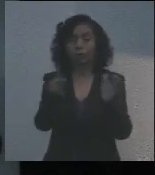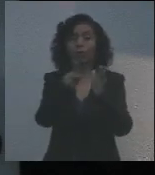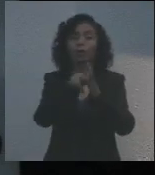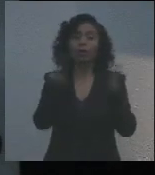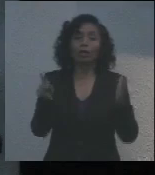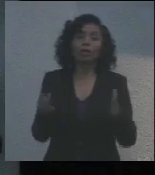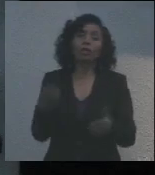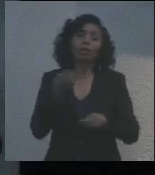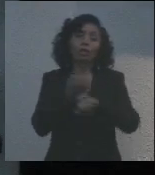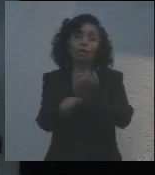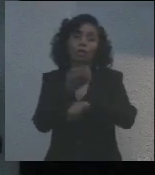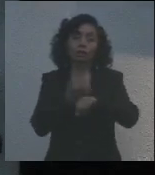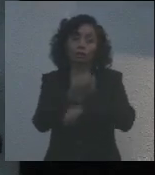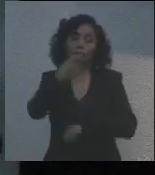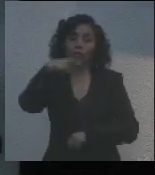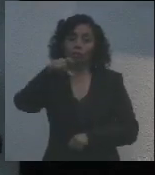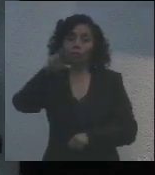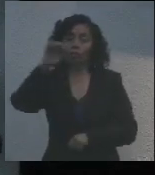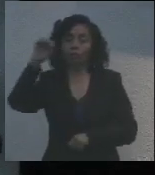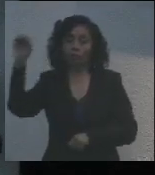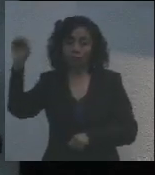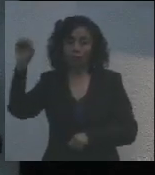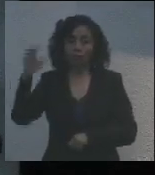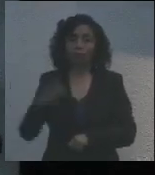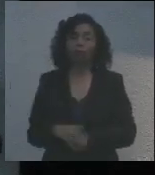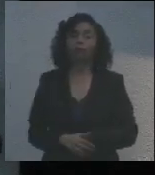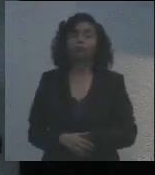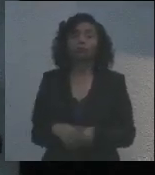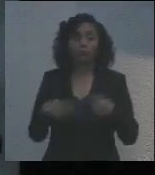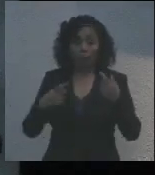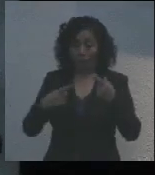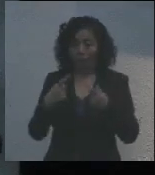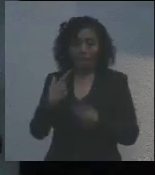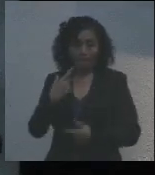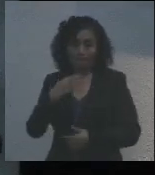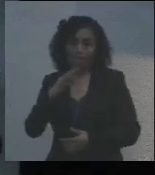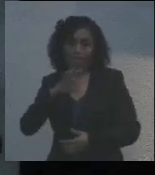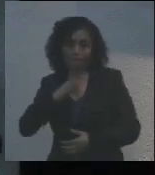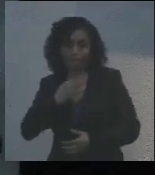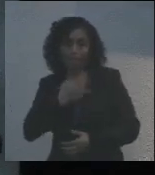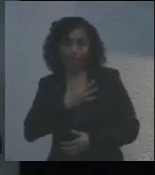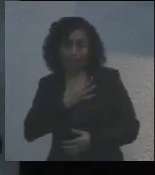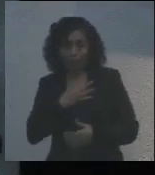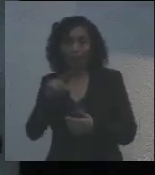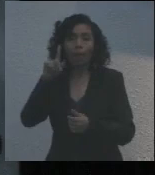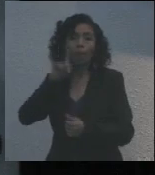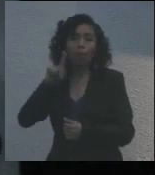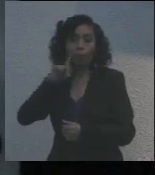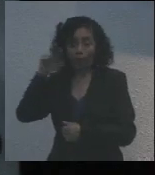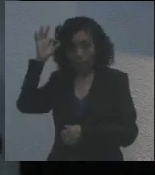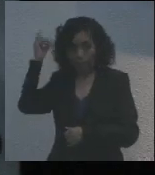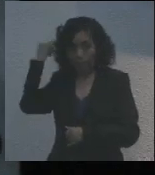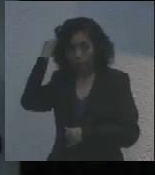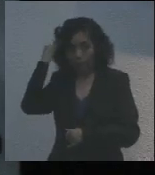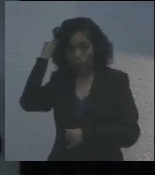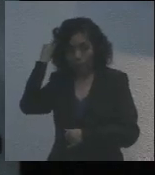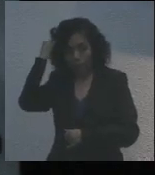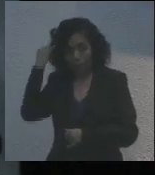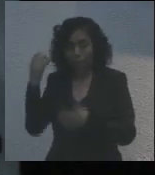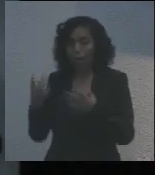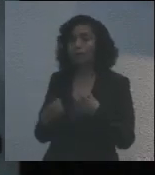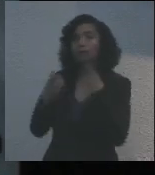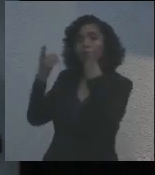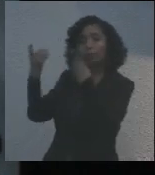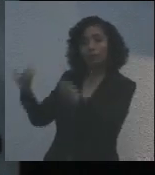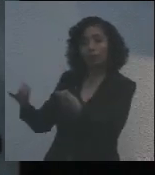oficial del estado de Quintana ro segundo la primera entrega de la medalla al mérito mujer indígena maya María petrona